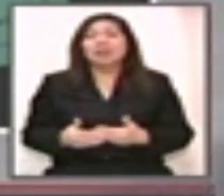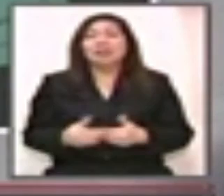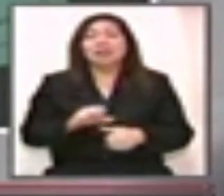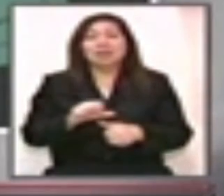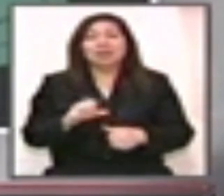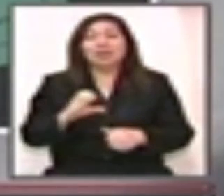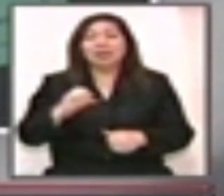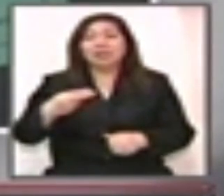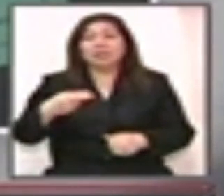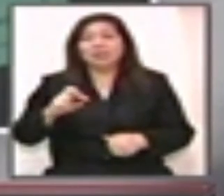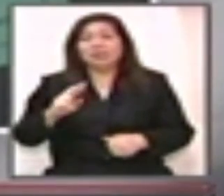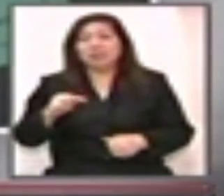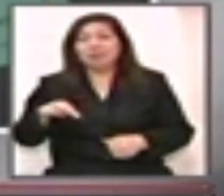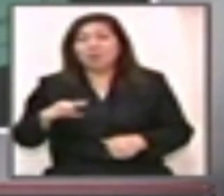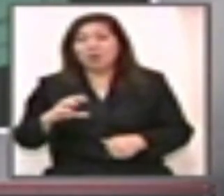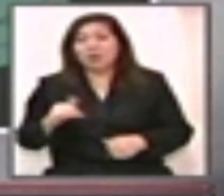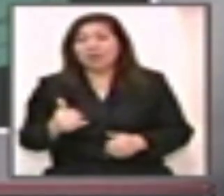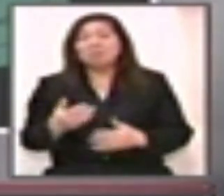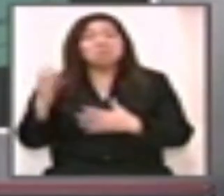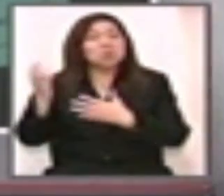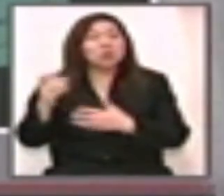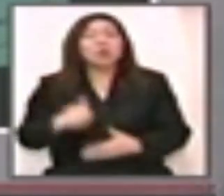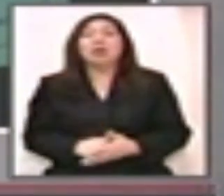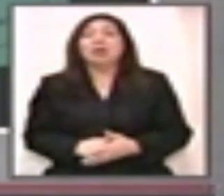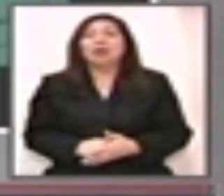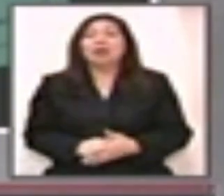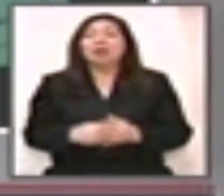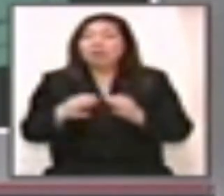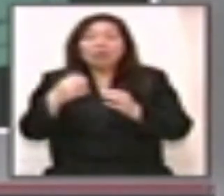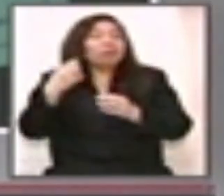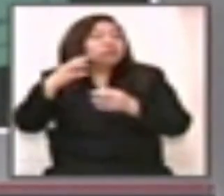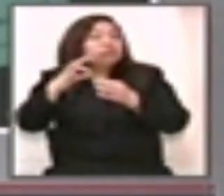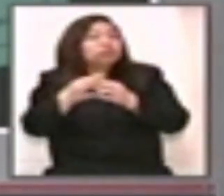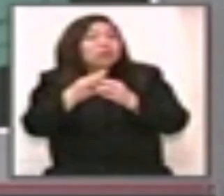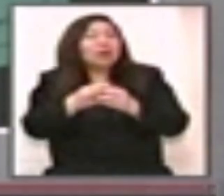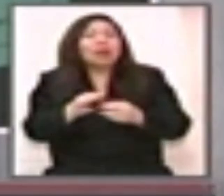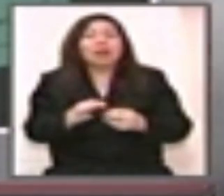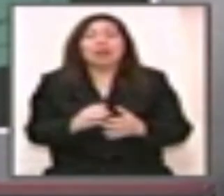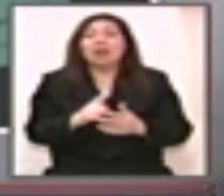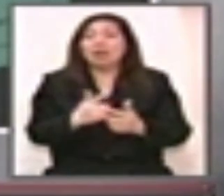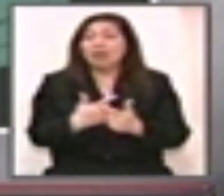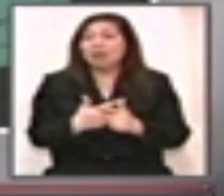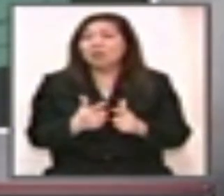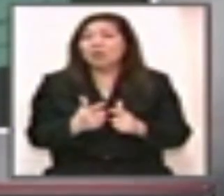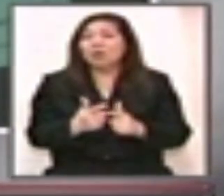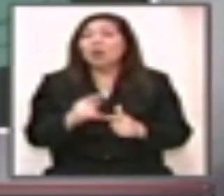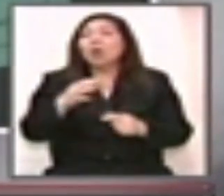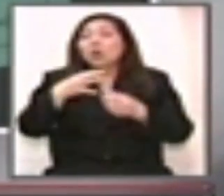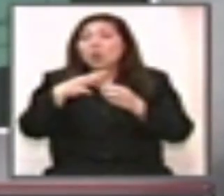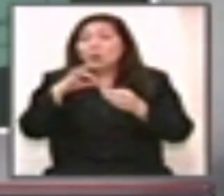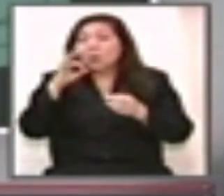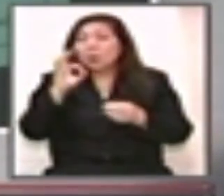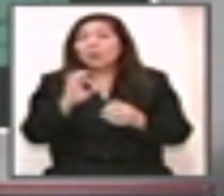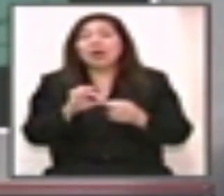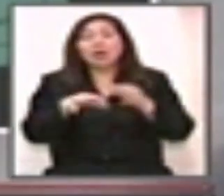de la Chirimoya. Hemos hecho desde Piura, en Catacaos, con la filigrana, en La Libertad, alrededor de la uva y de la